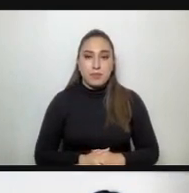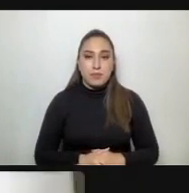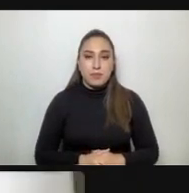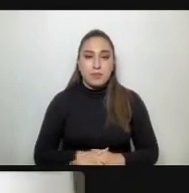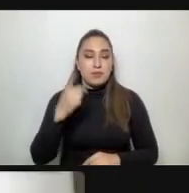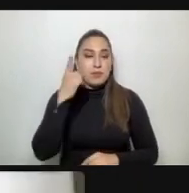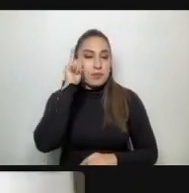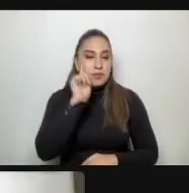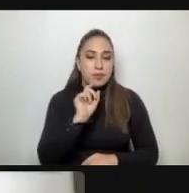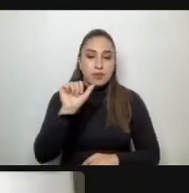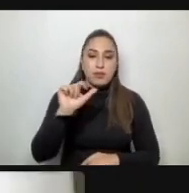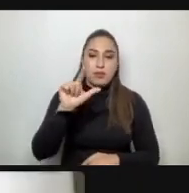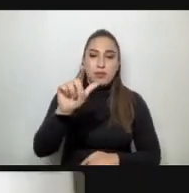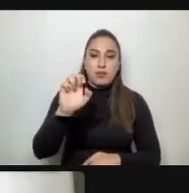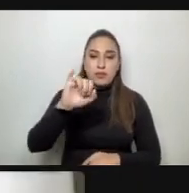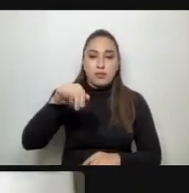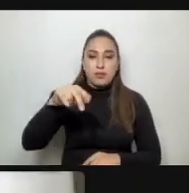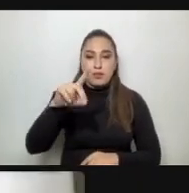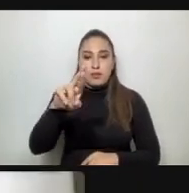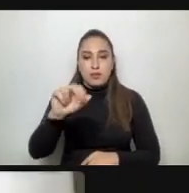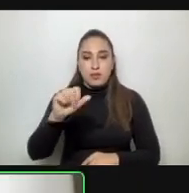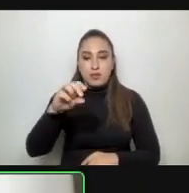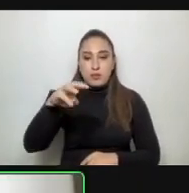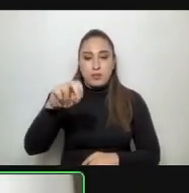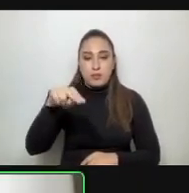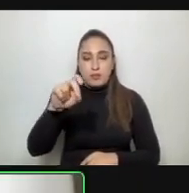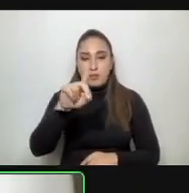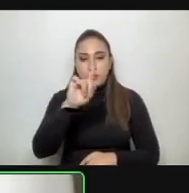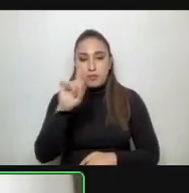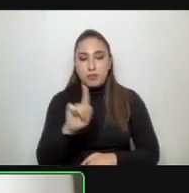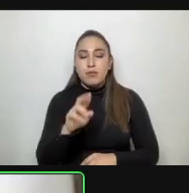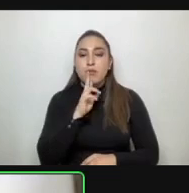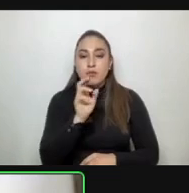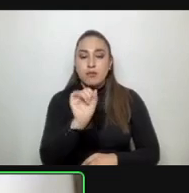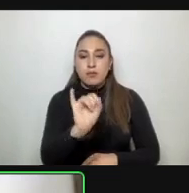Diputada Alejandra Méndez Vicuña. Méndez Vicuña, a favor.